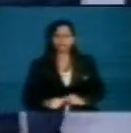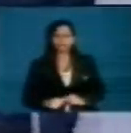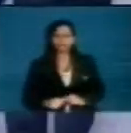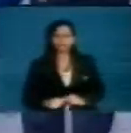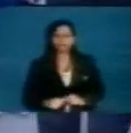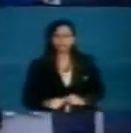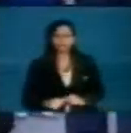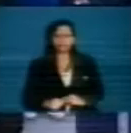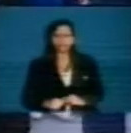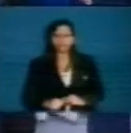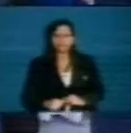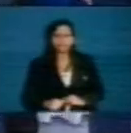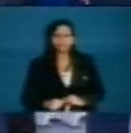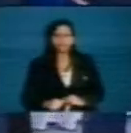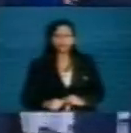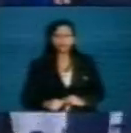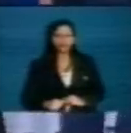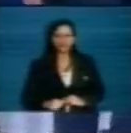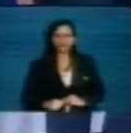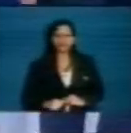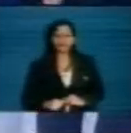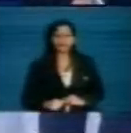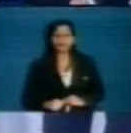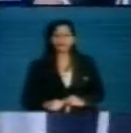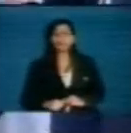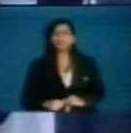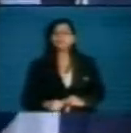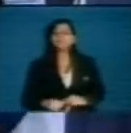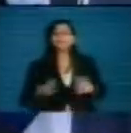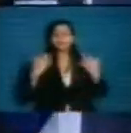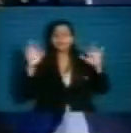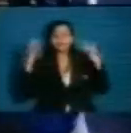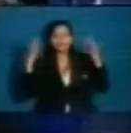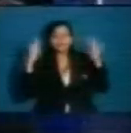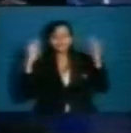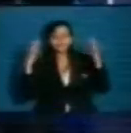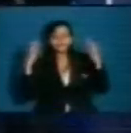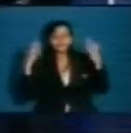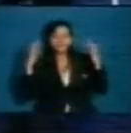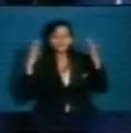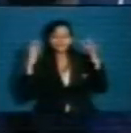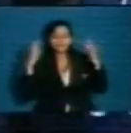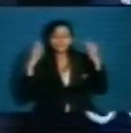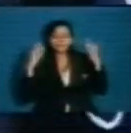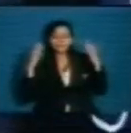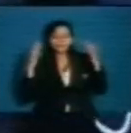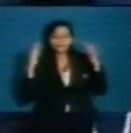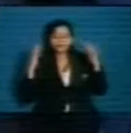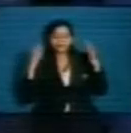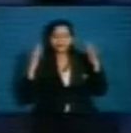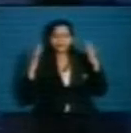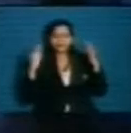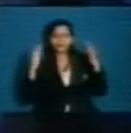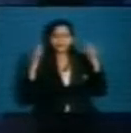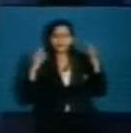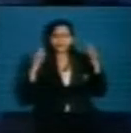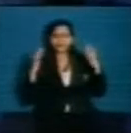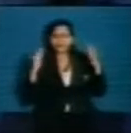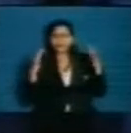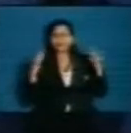prueba de aprendizaje y aptitudes para estudiantes de secundaria PAES en el año lectivo del